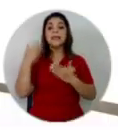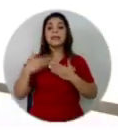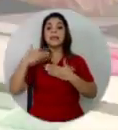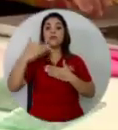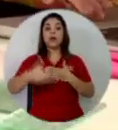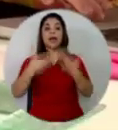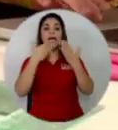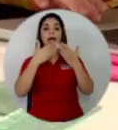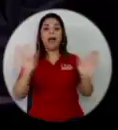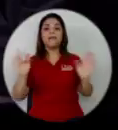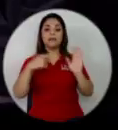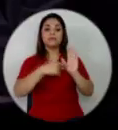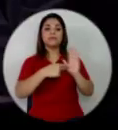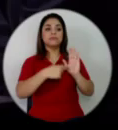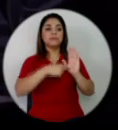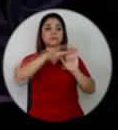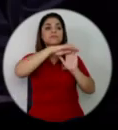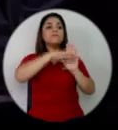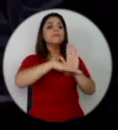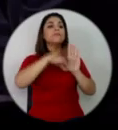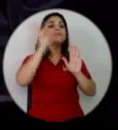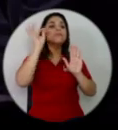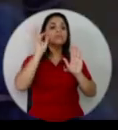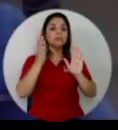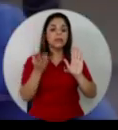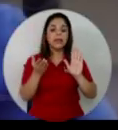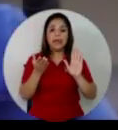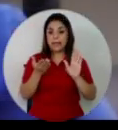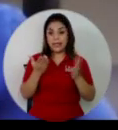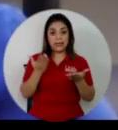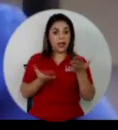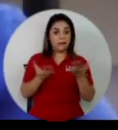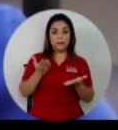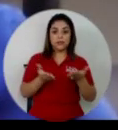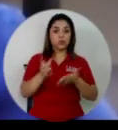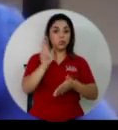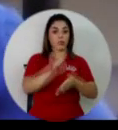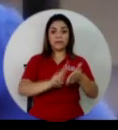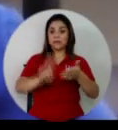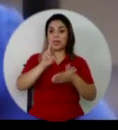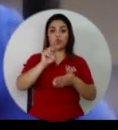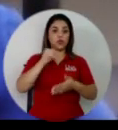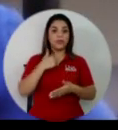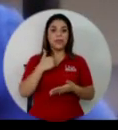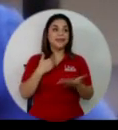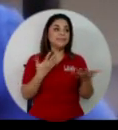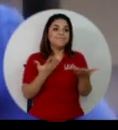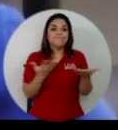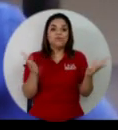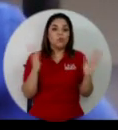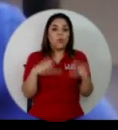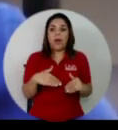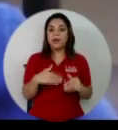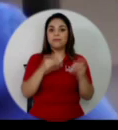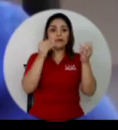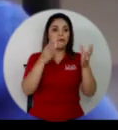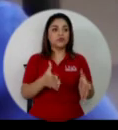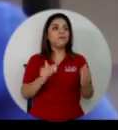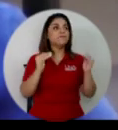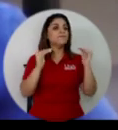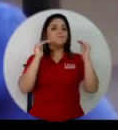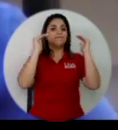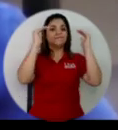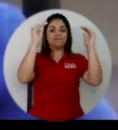repente dentro de esta oferta no se cuenta necesariamente, o una universidad no cuenta necesariamente con, de